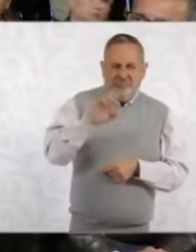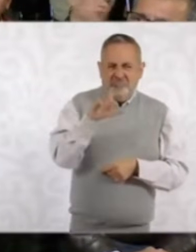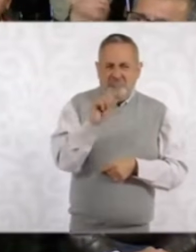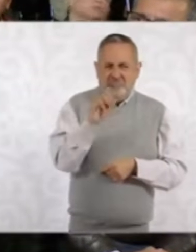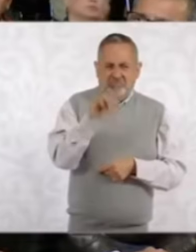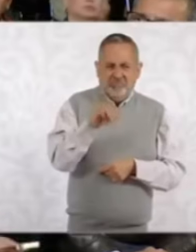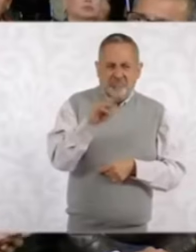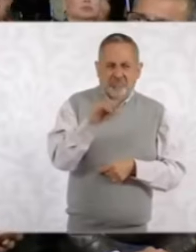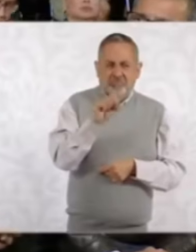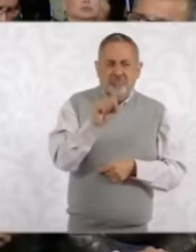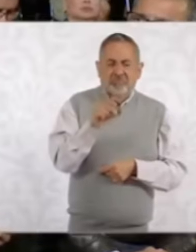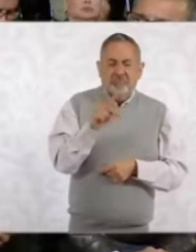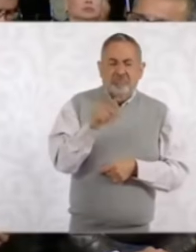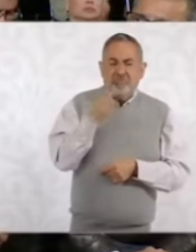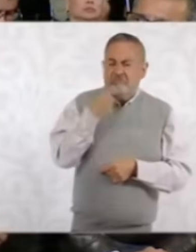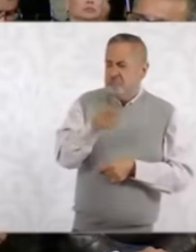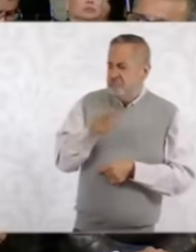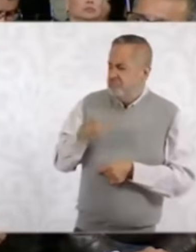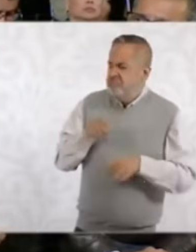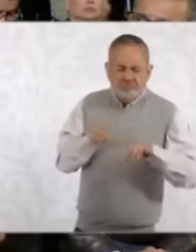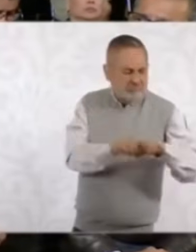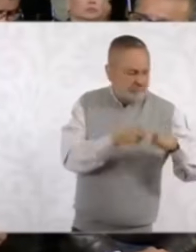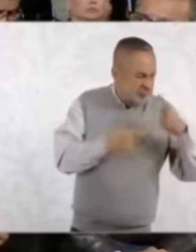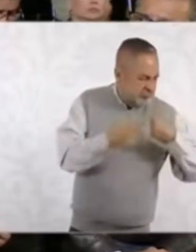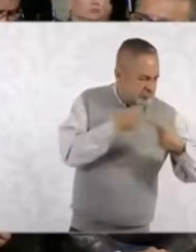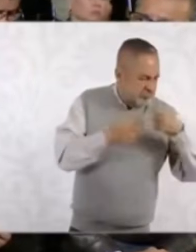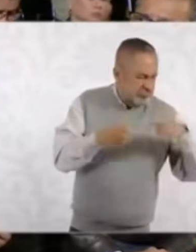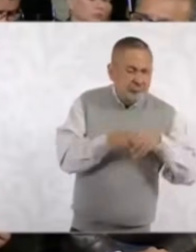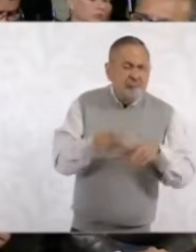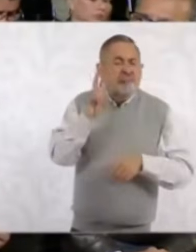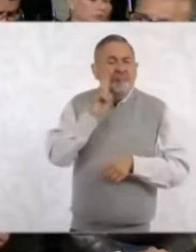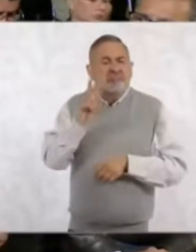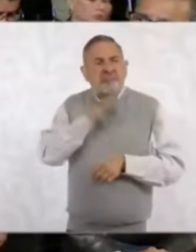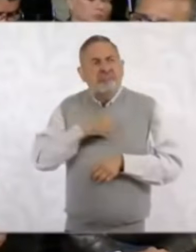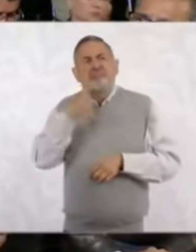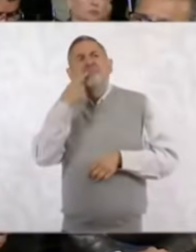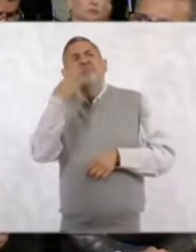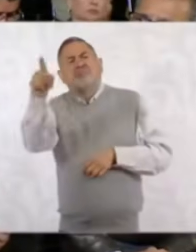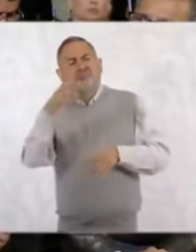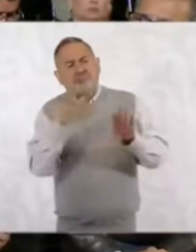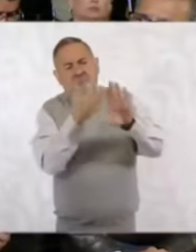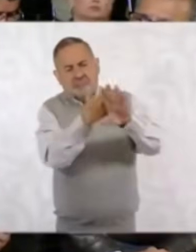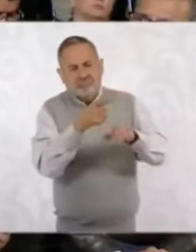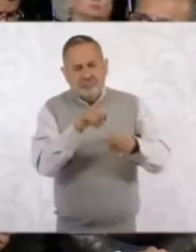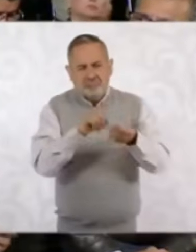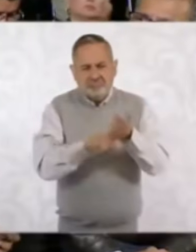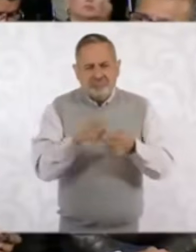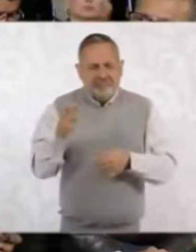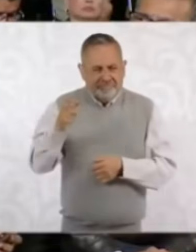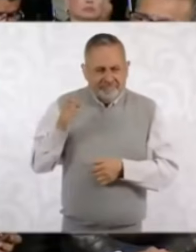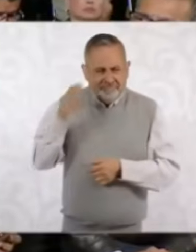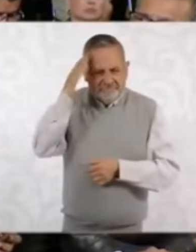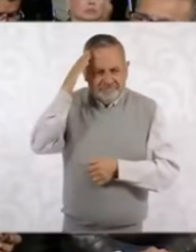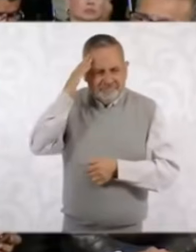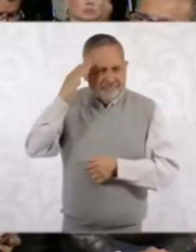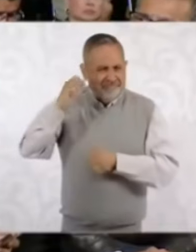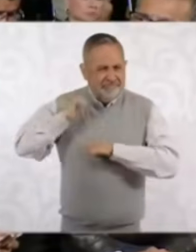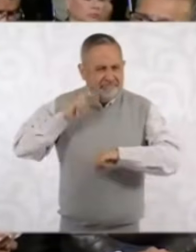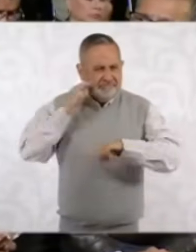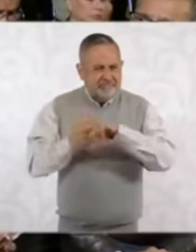unos días iba a revisar con su equipo legal si se procedía? Y en ese mismo sentido de sentar precedentes,